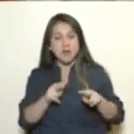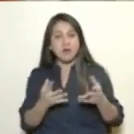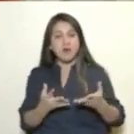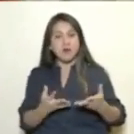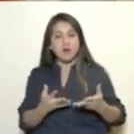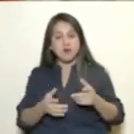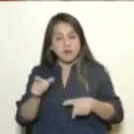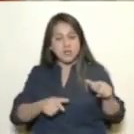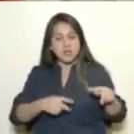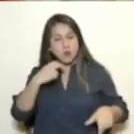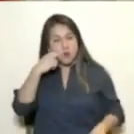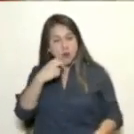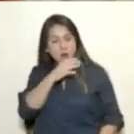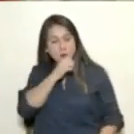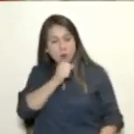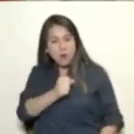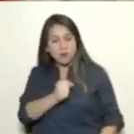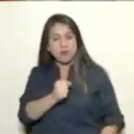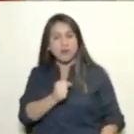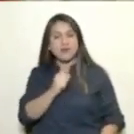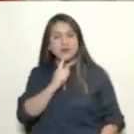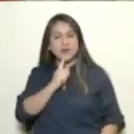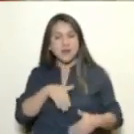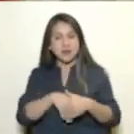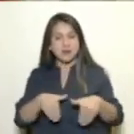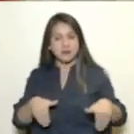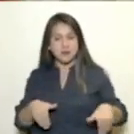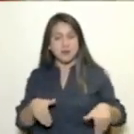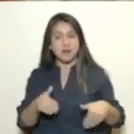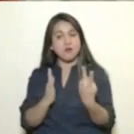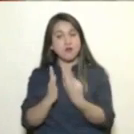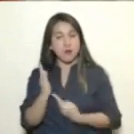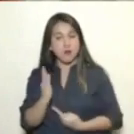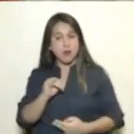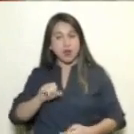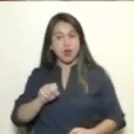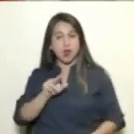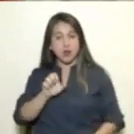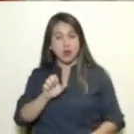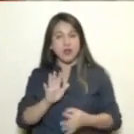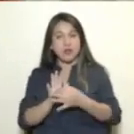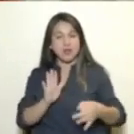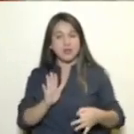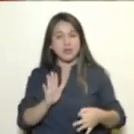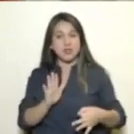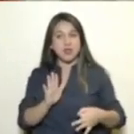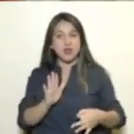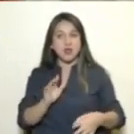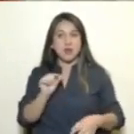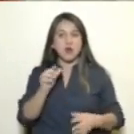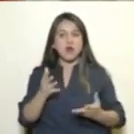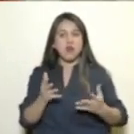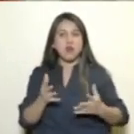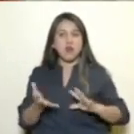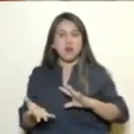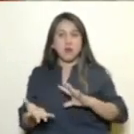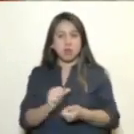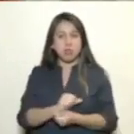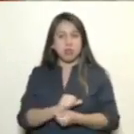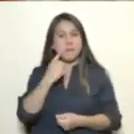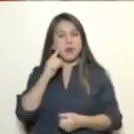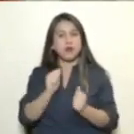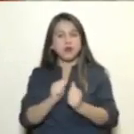humanos en el límite. Y hay un poema de Jorge Tellier que es como un poco apocalíptico, pero con el humor de